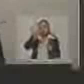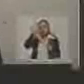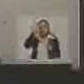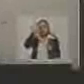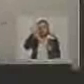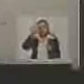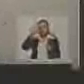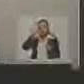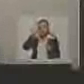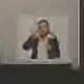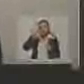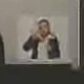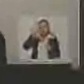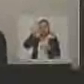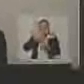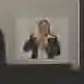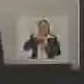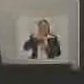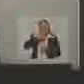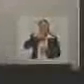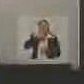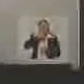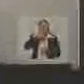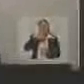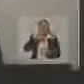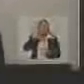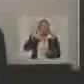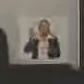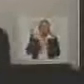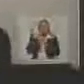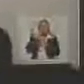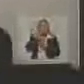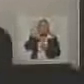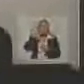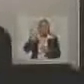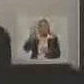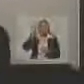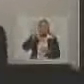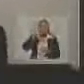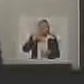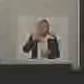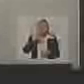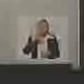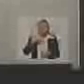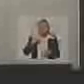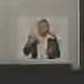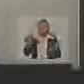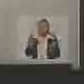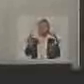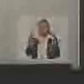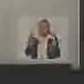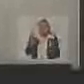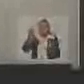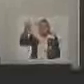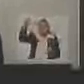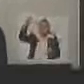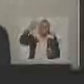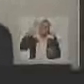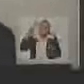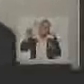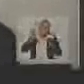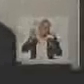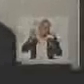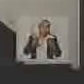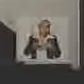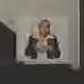Acción Nacional, la hizo Germán de la Garza y todo el equipo de colaboradores durante su administración. Ese,